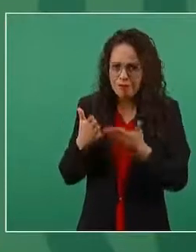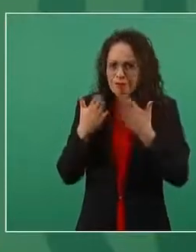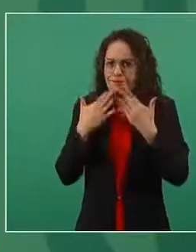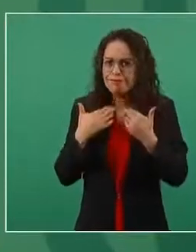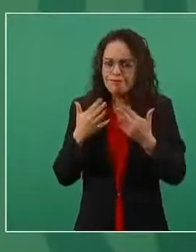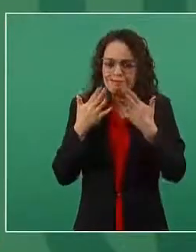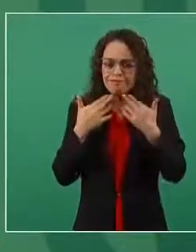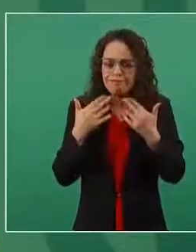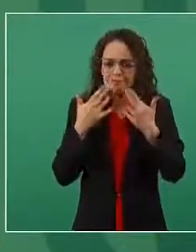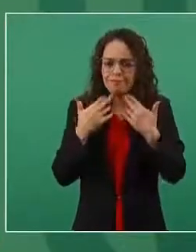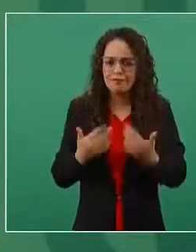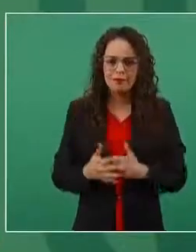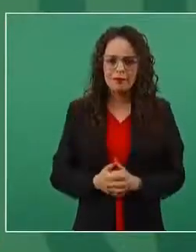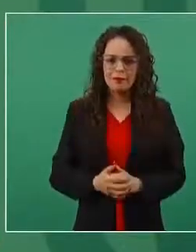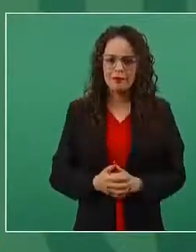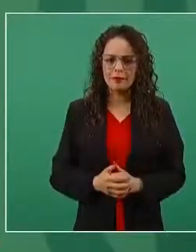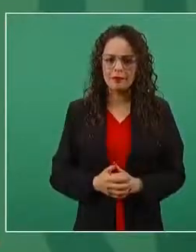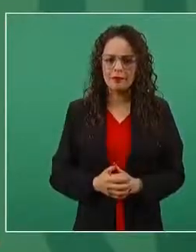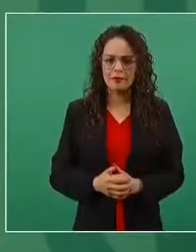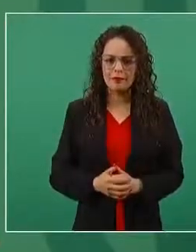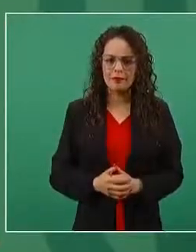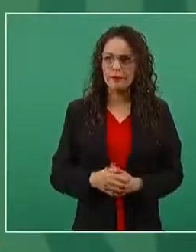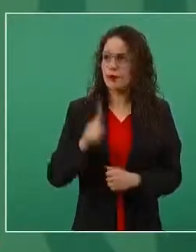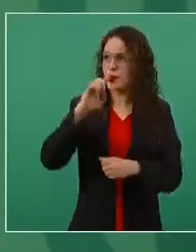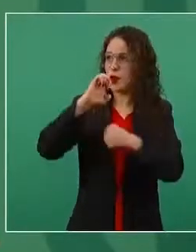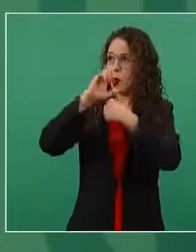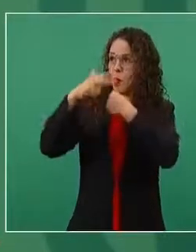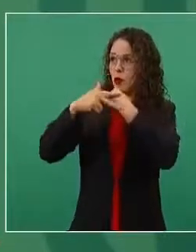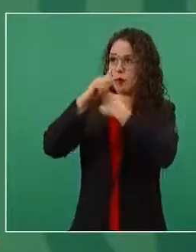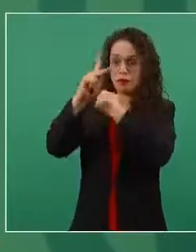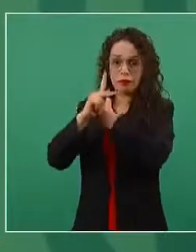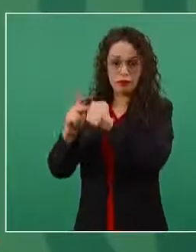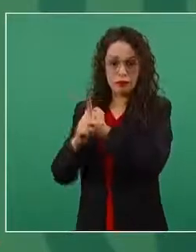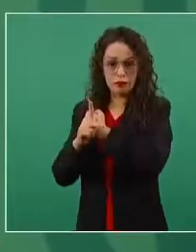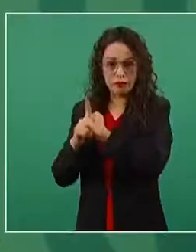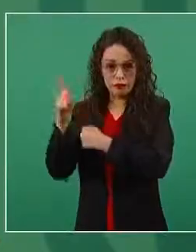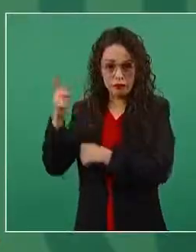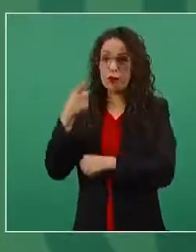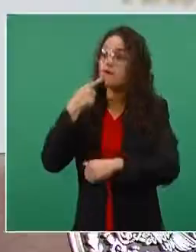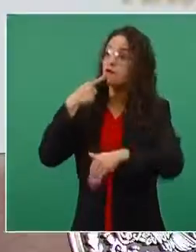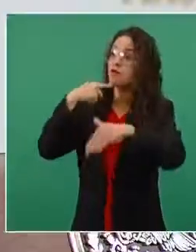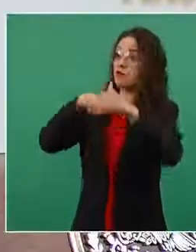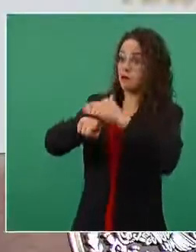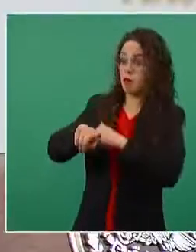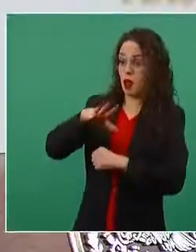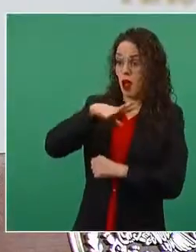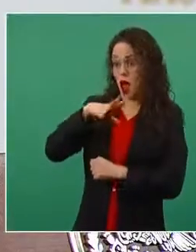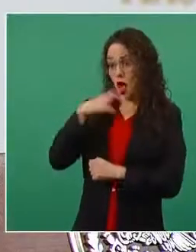¿qué se van a estar denunciando fraudes? En ningún